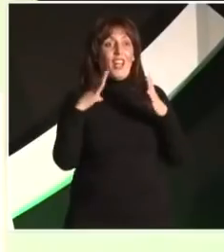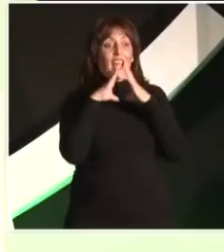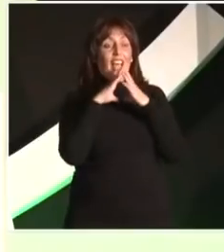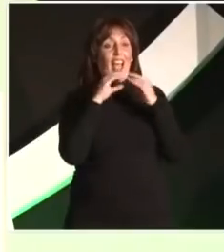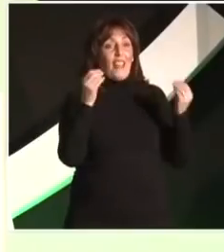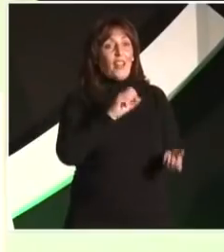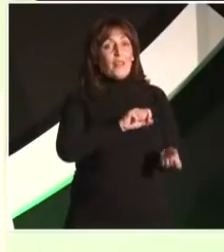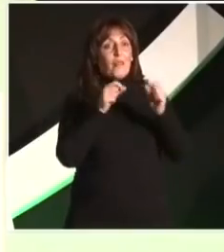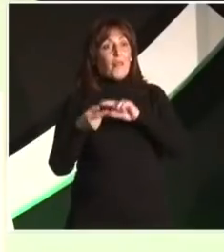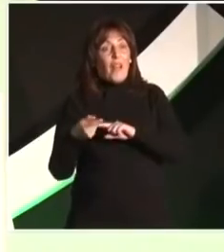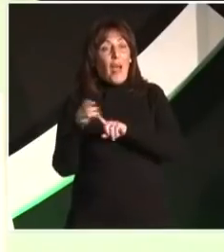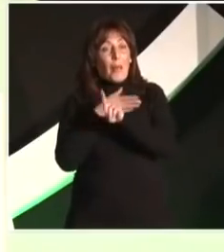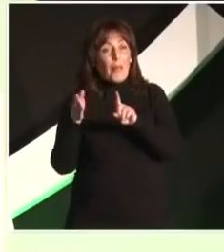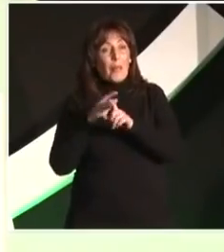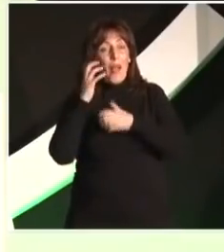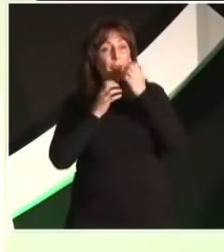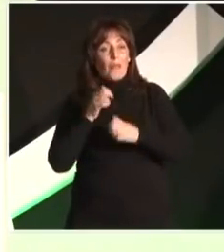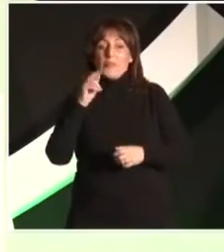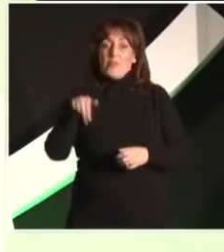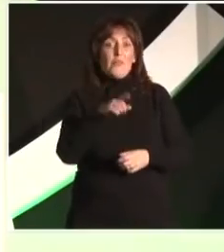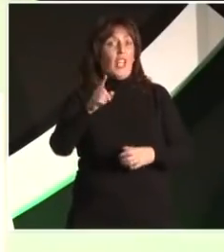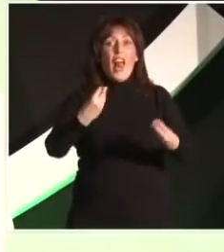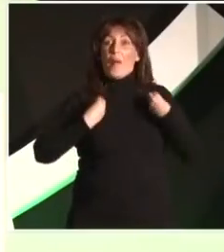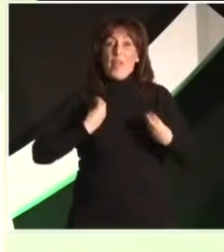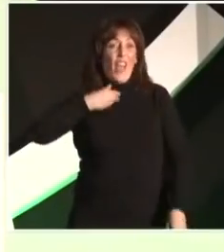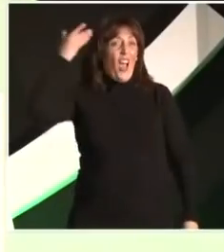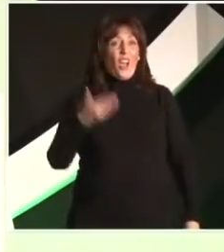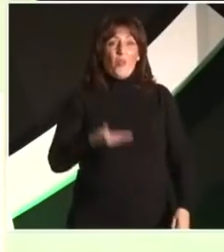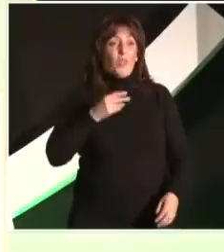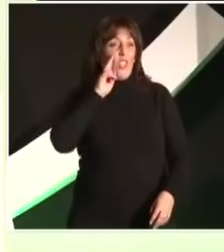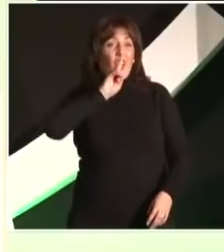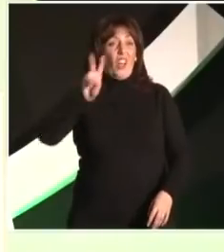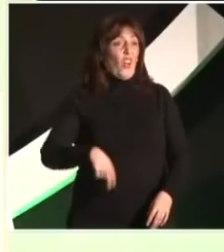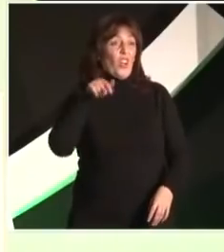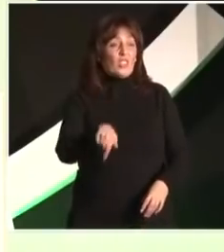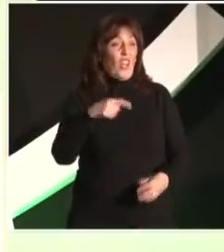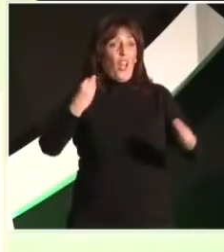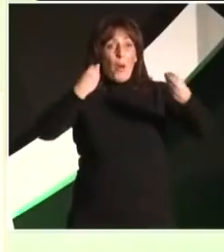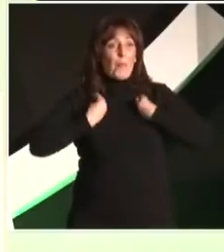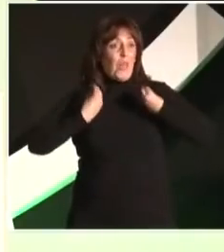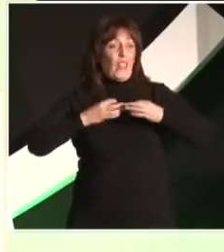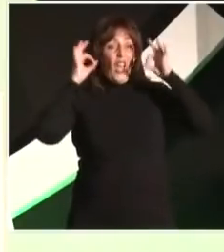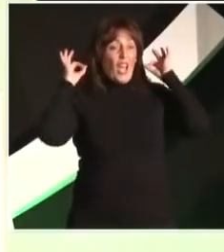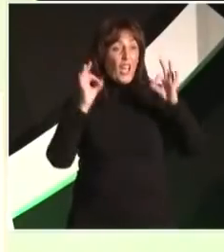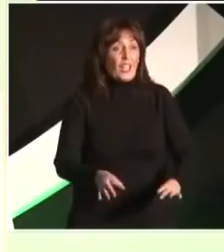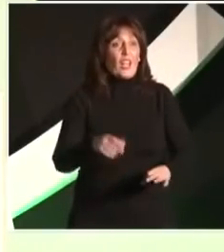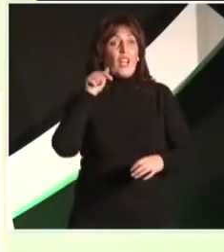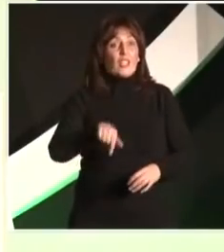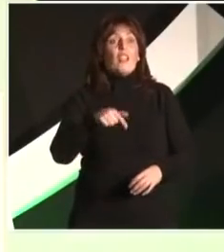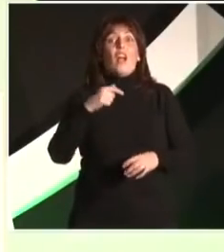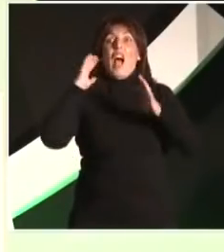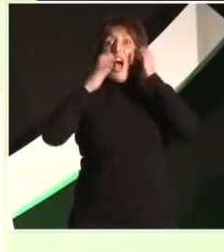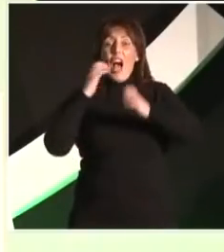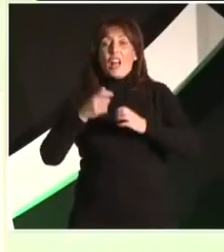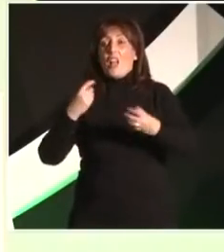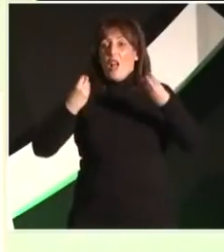de maltrato animal, que para nosotros la vida es lo más importante y que reconocemos la vida y el ser sintiente de cada